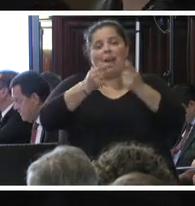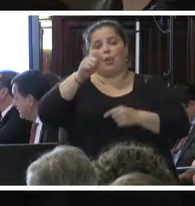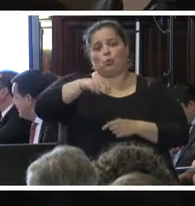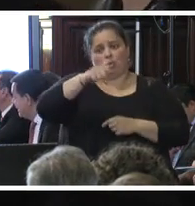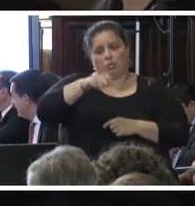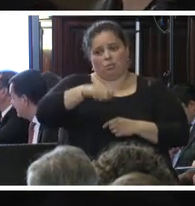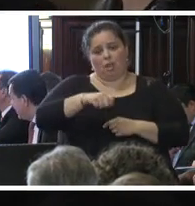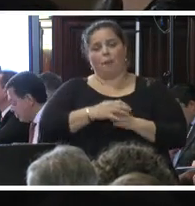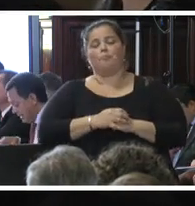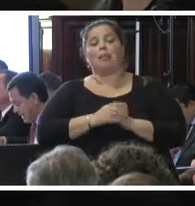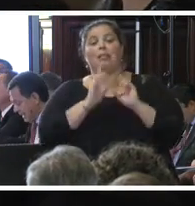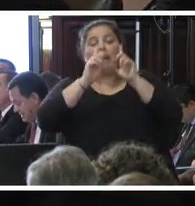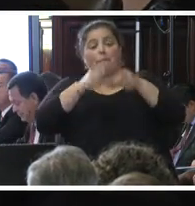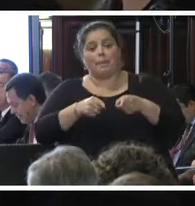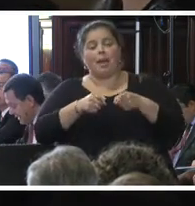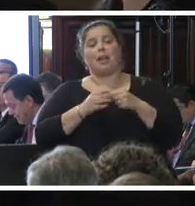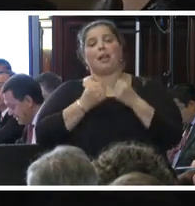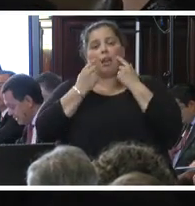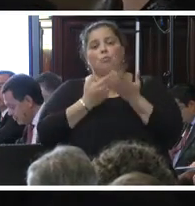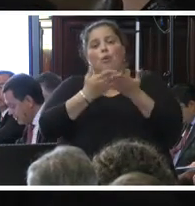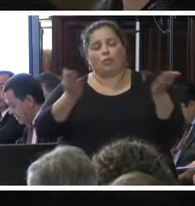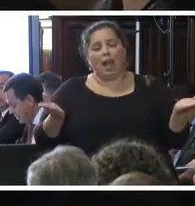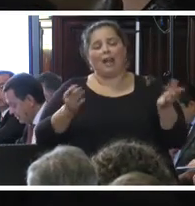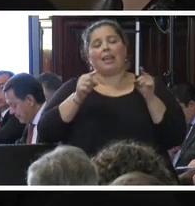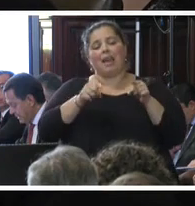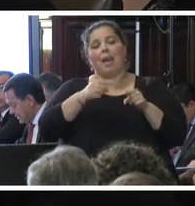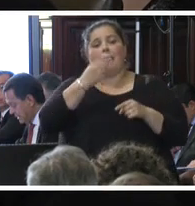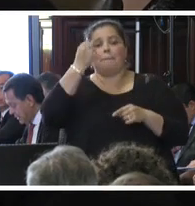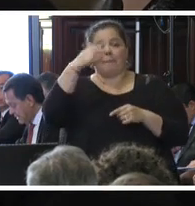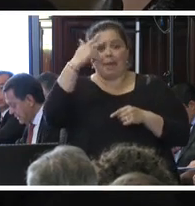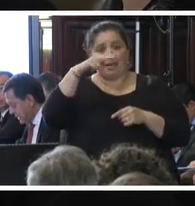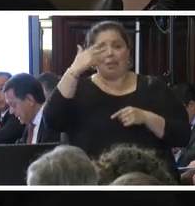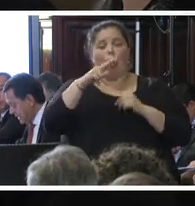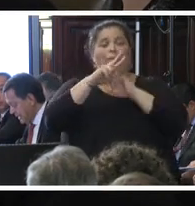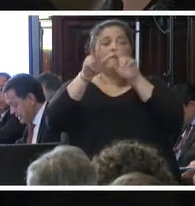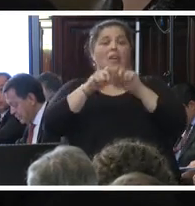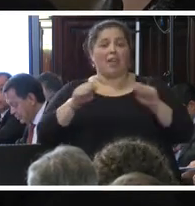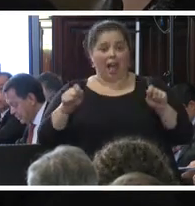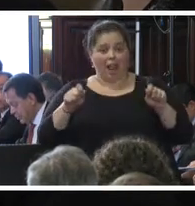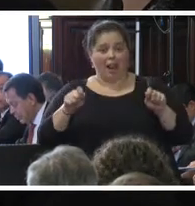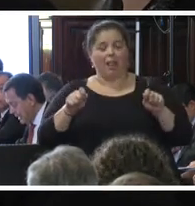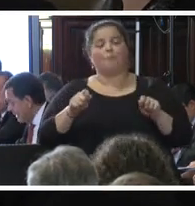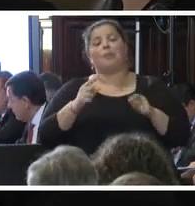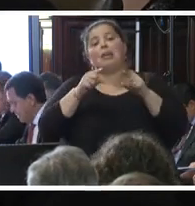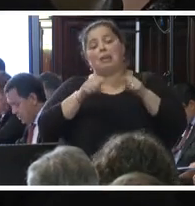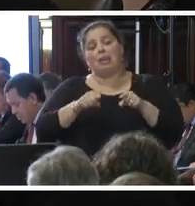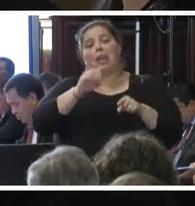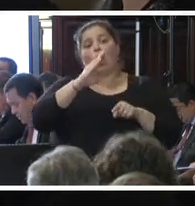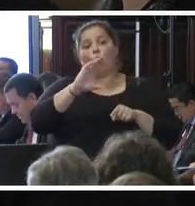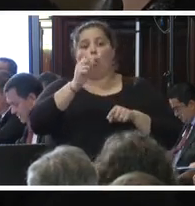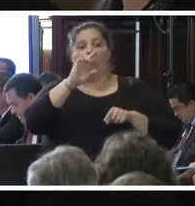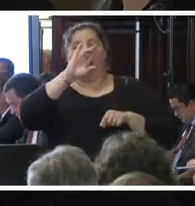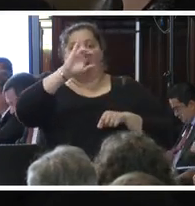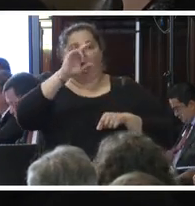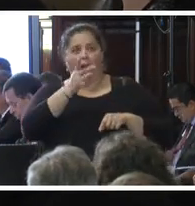protección. Destaco el carácter federal de México, pues la presente audiencia analiza la situación de Coahuila como